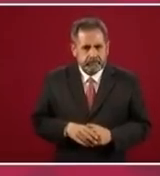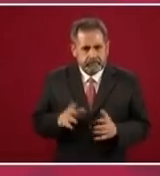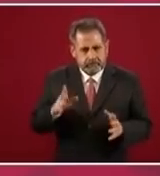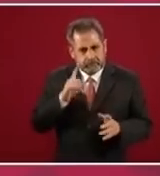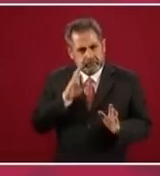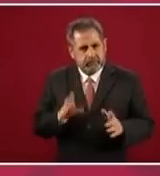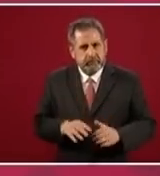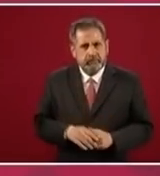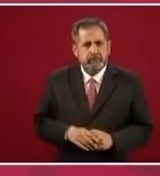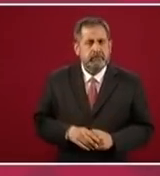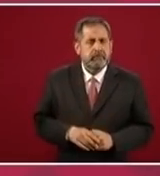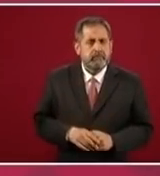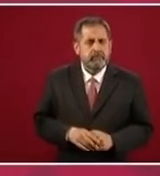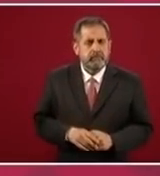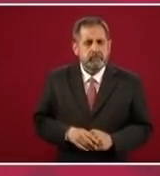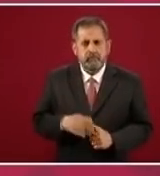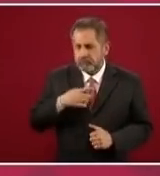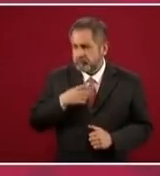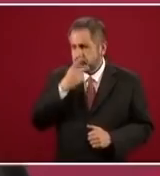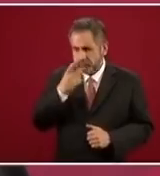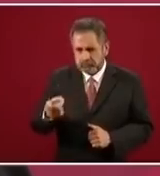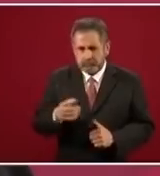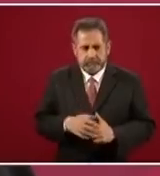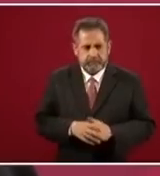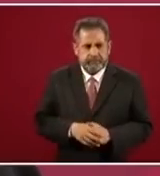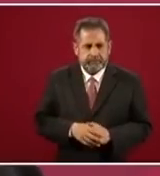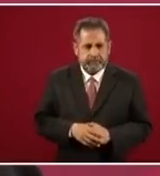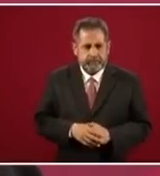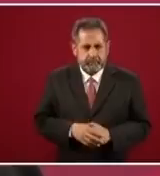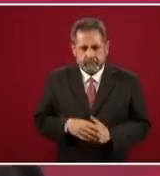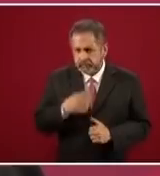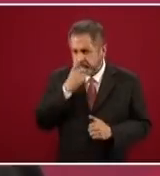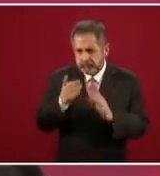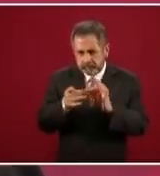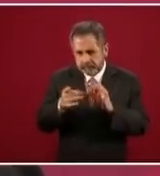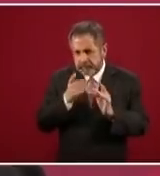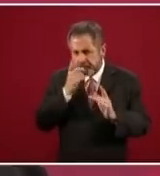A ver, les digo qué dije,